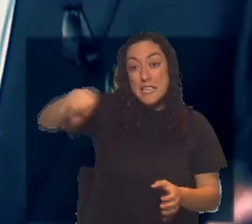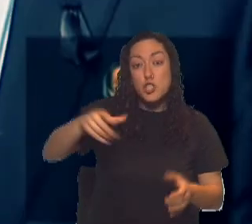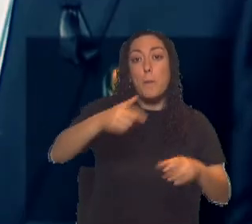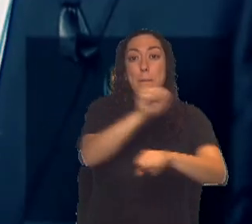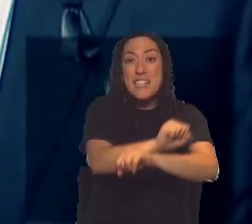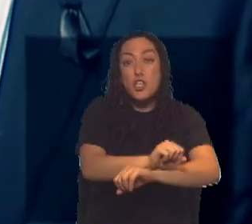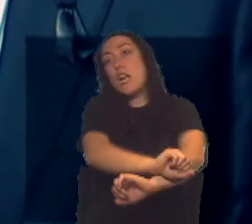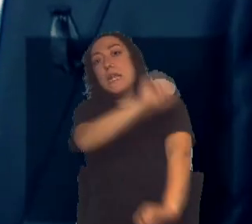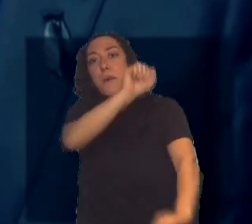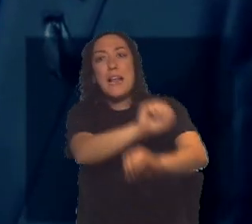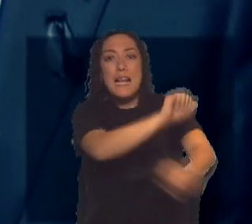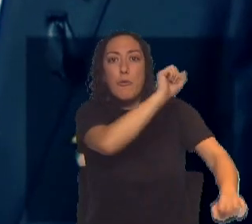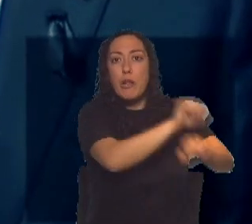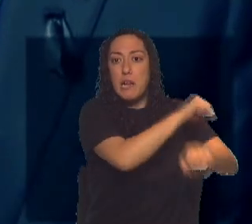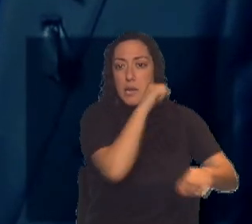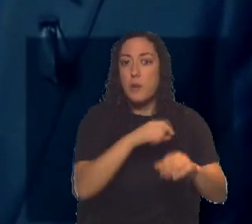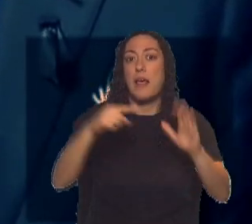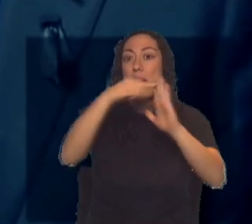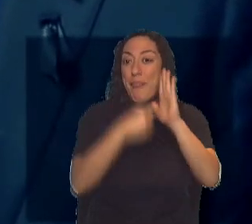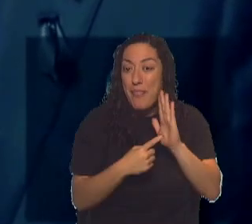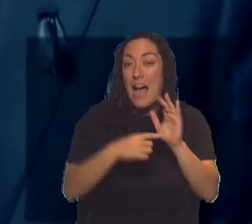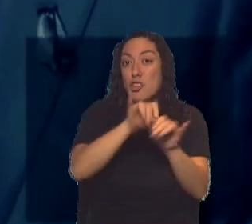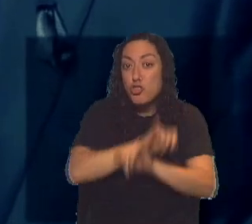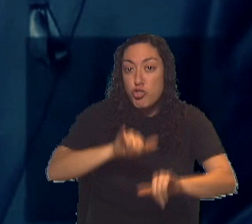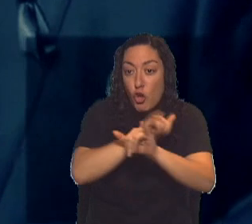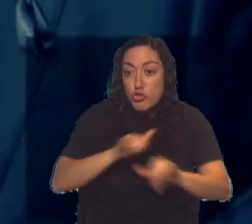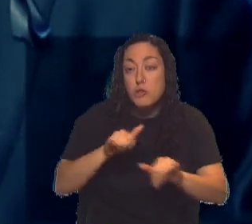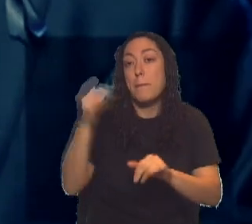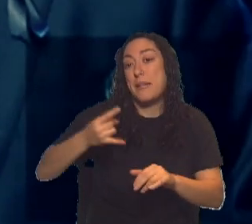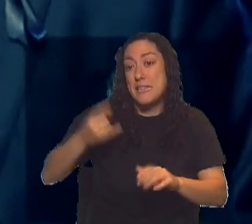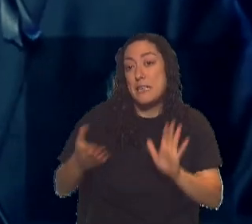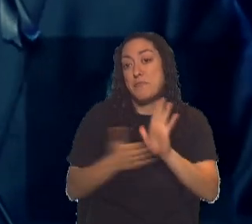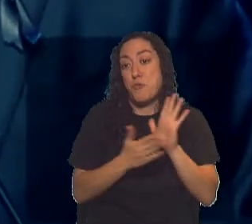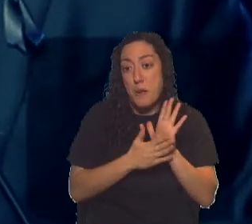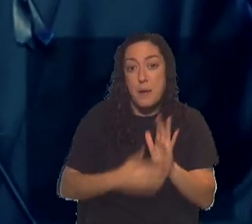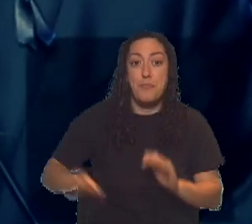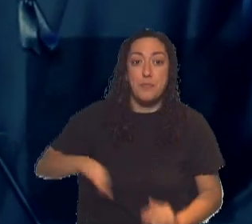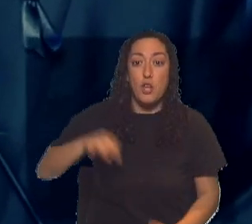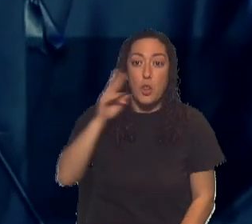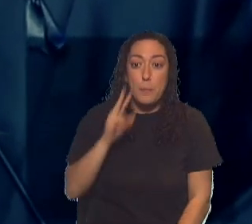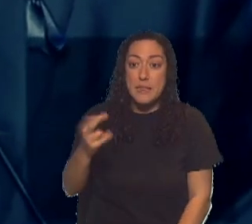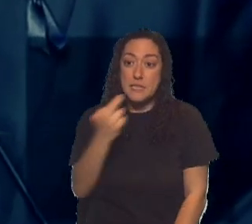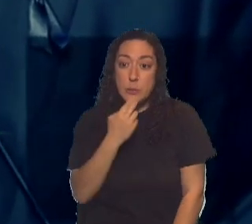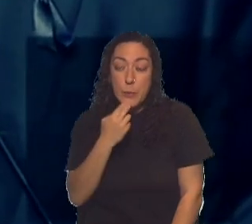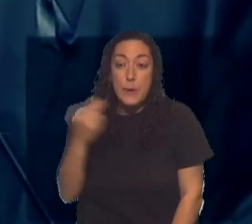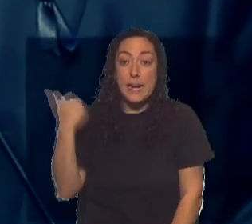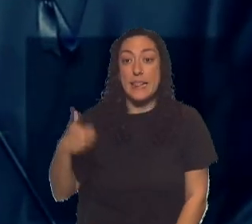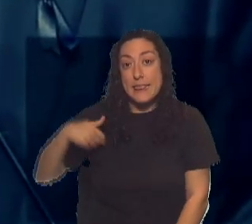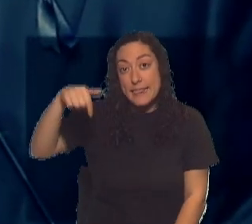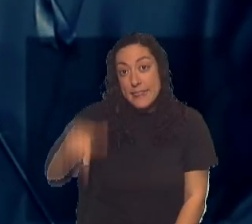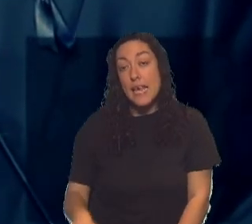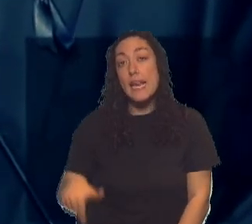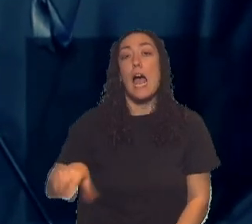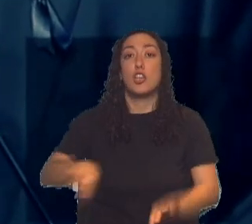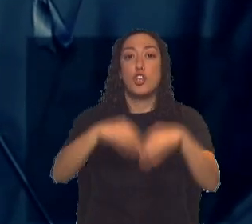presos los datos desmienten las mentiras en el año 2019 en la Argentina se